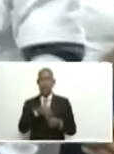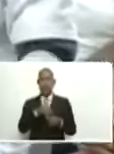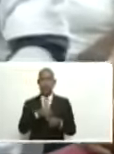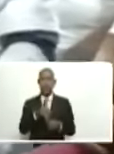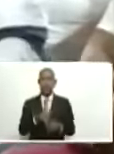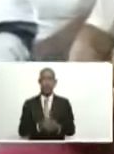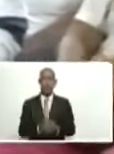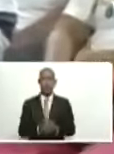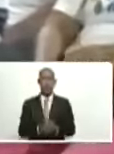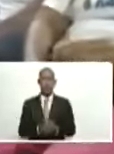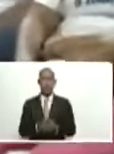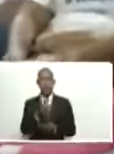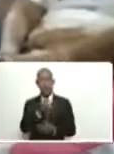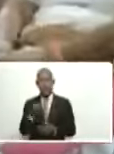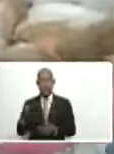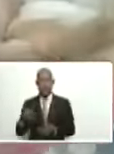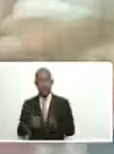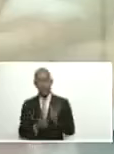Es una buena señal.